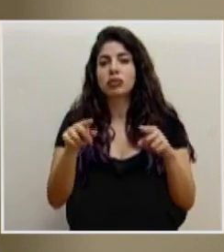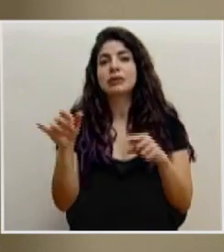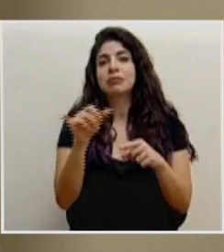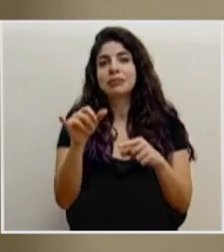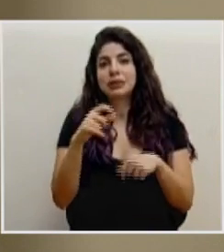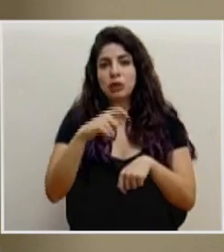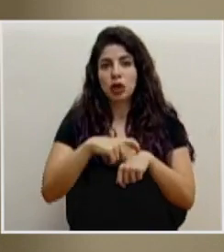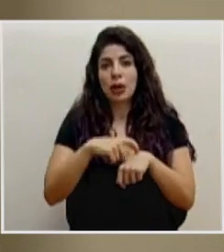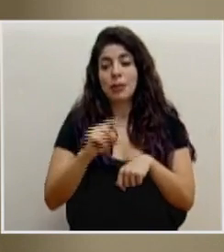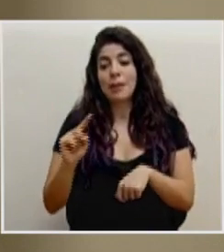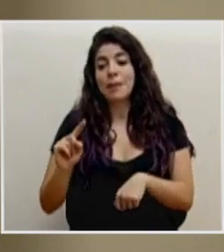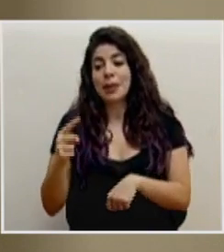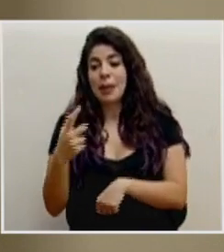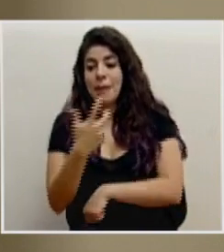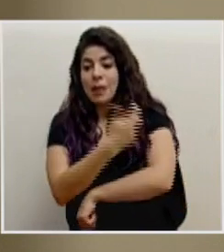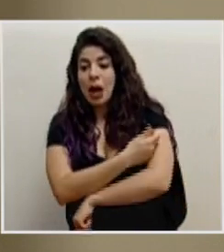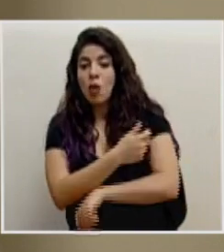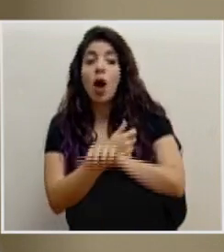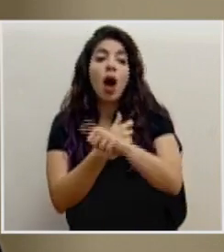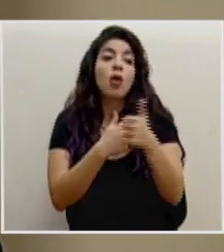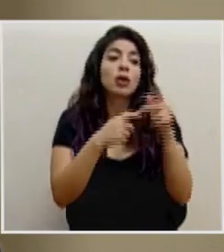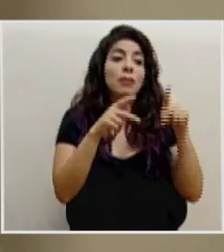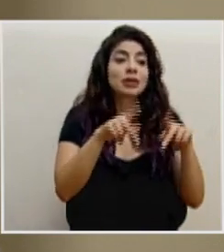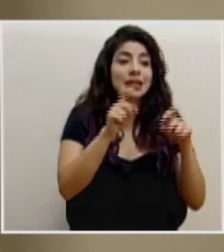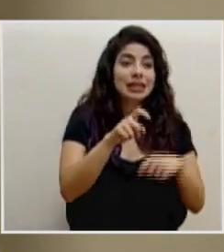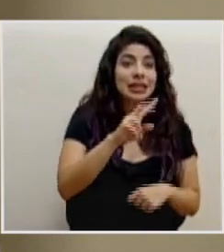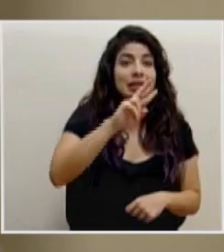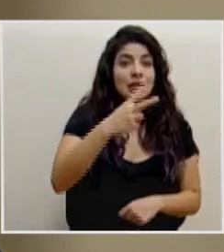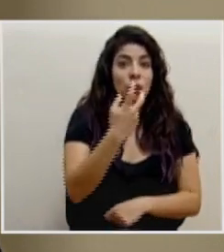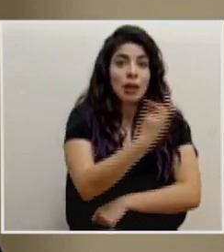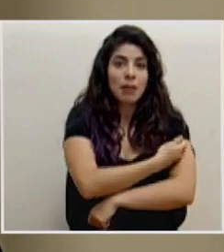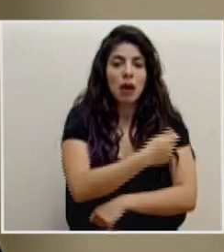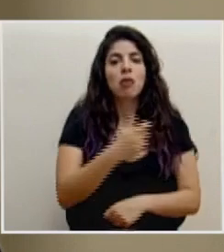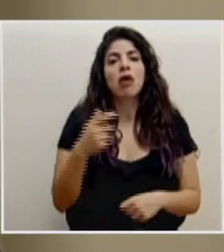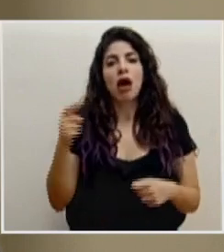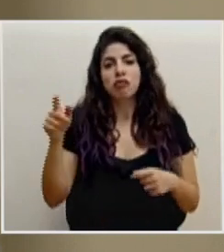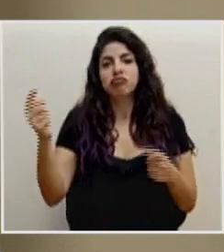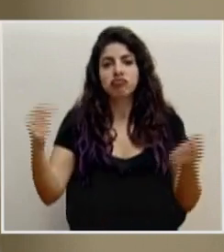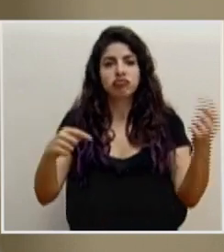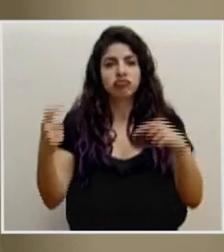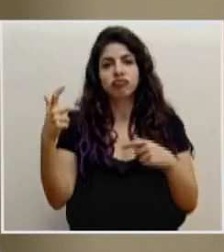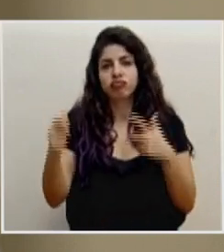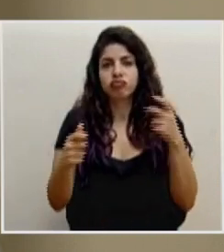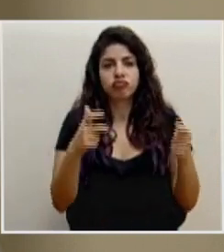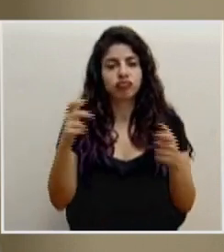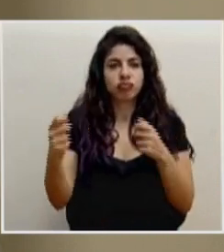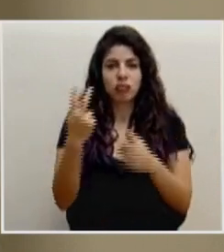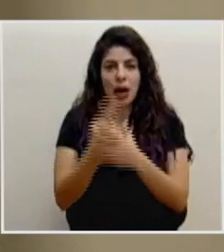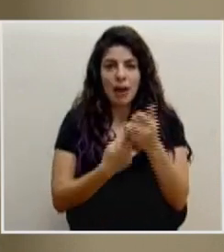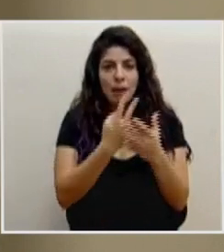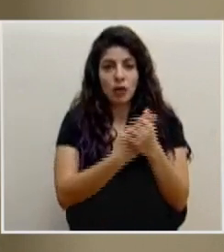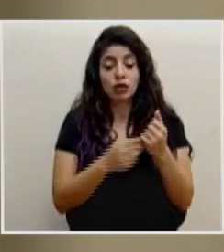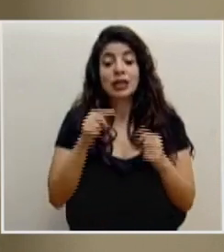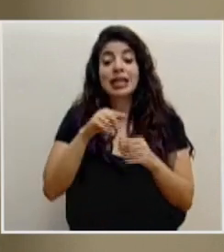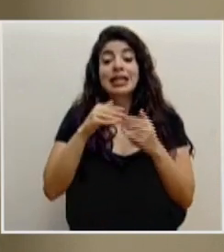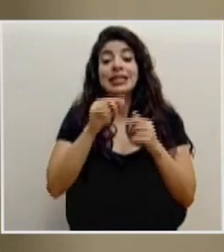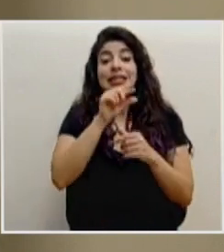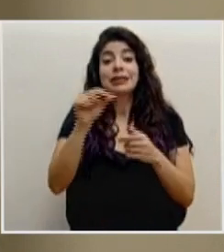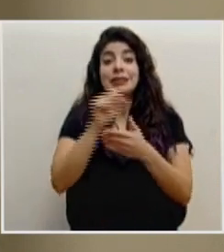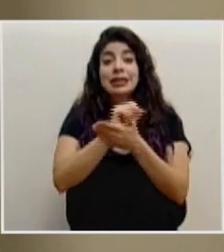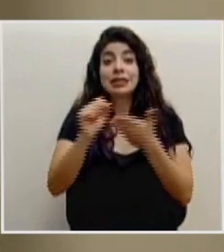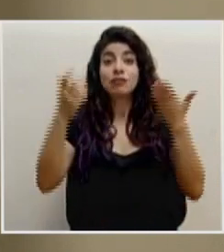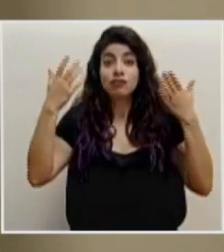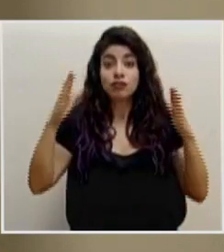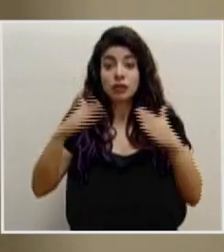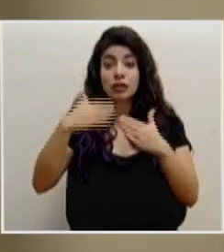tanto primeras dosis como segundas dosis. Este nuevo esquema optimizado también se aplicará después de Semana